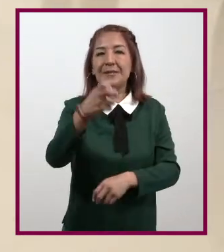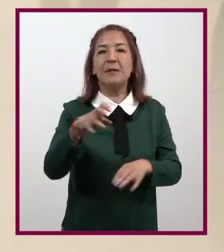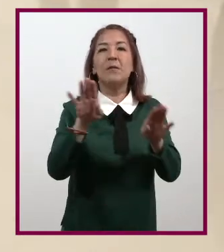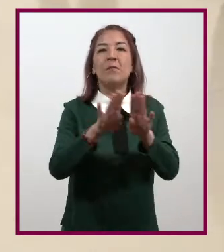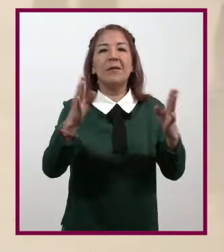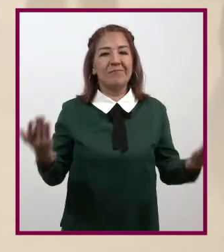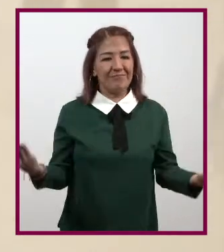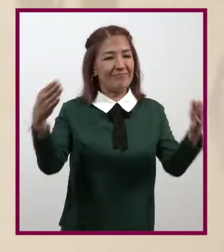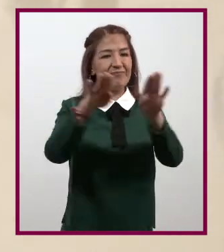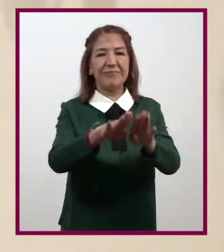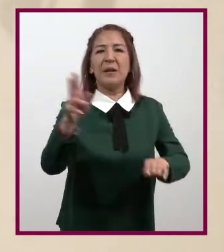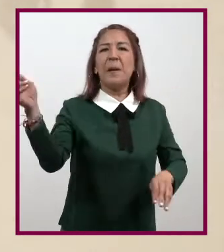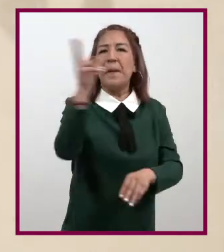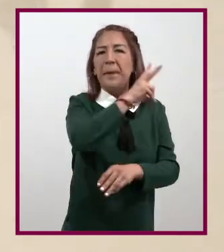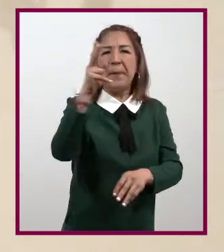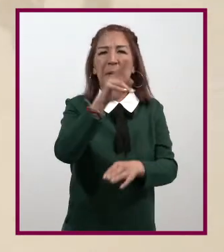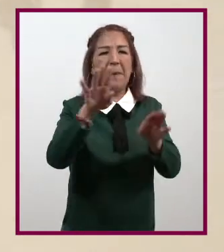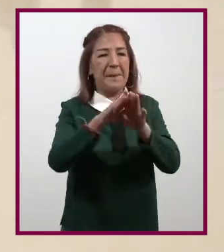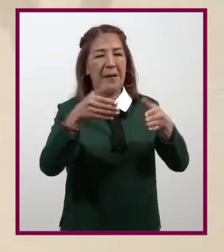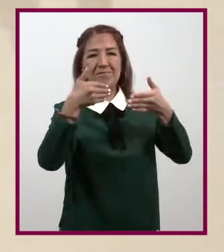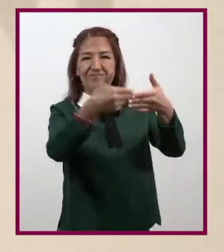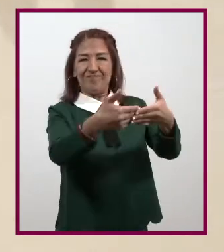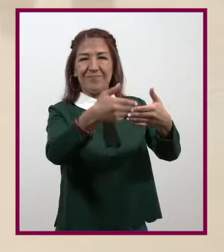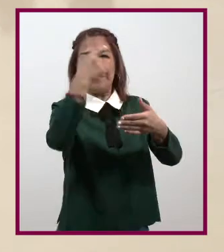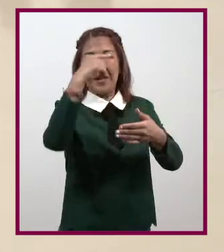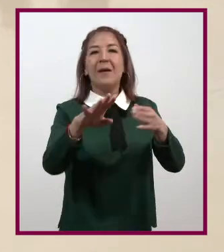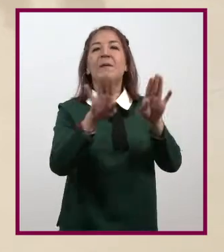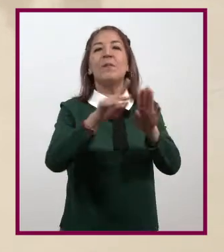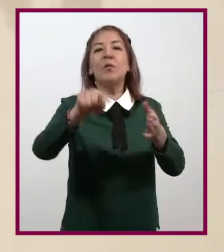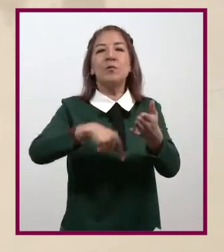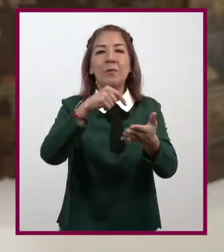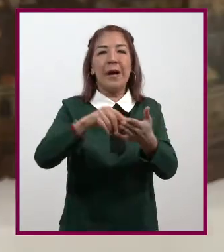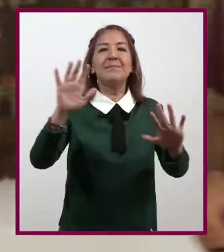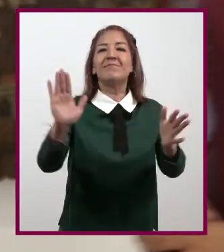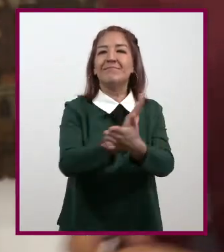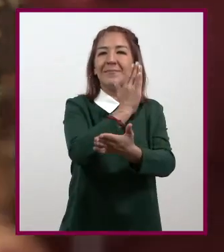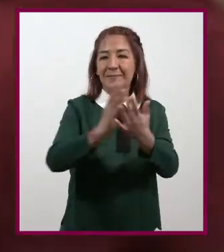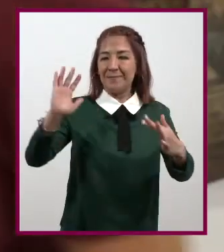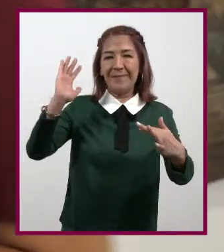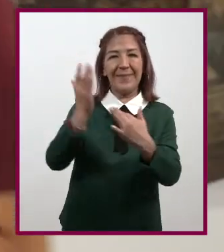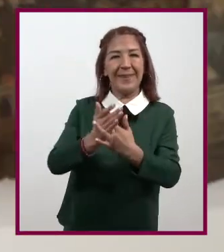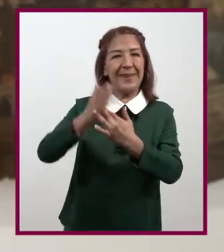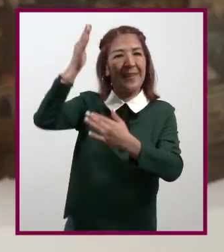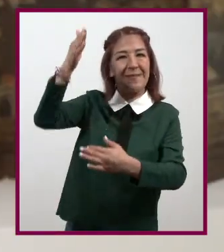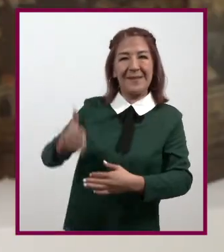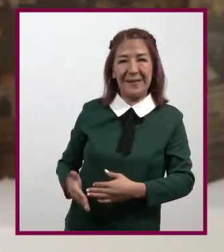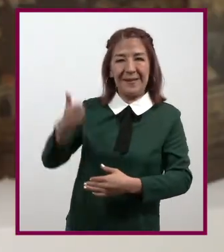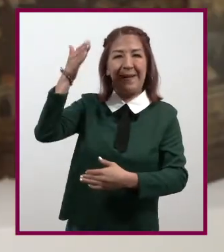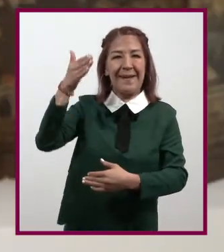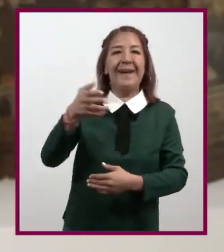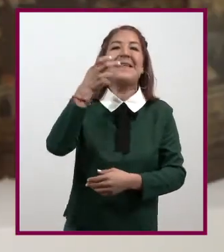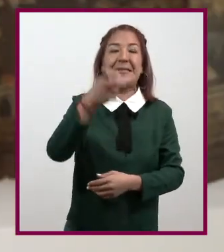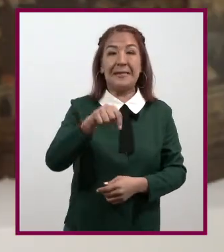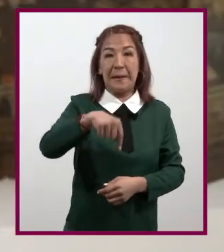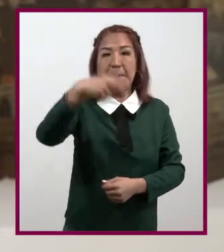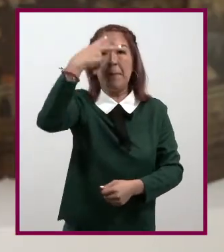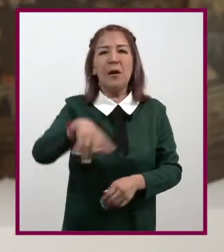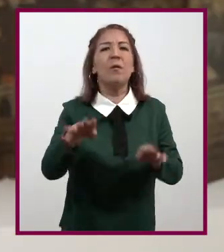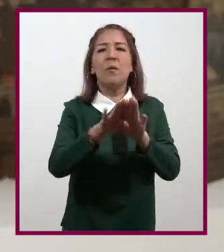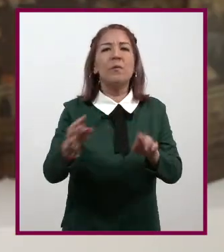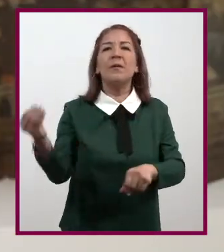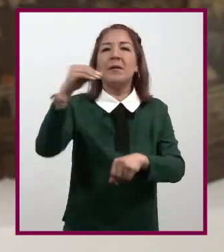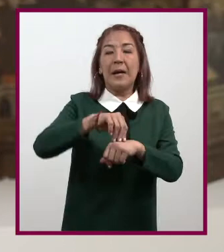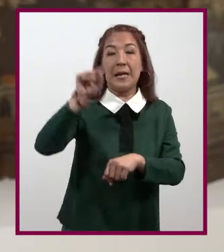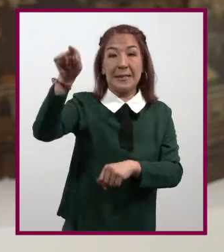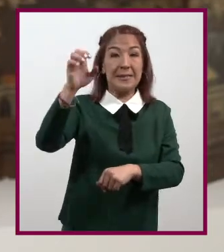bloquear las corrientes de viento en una casa o también separar espacios dentro de una casa. En México aparecen los biombos provenientes